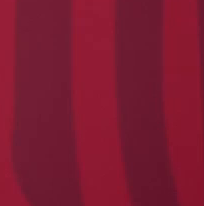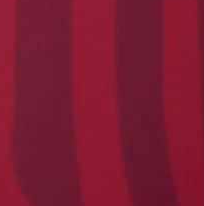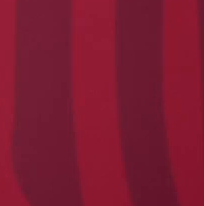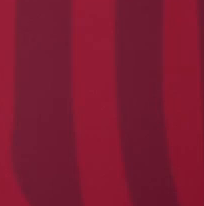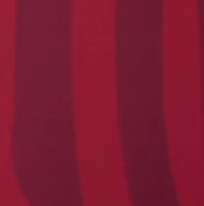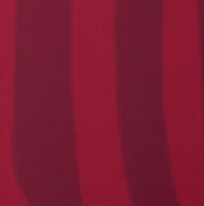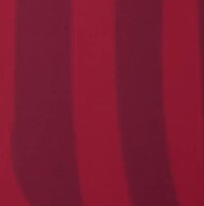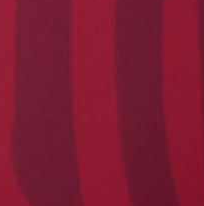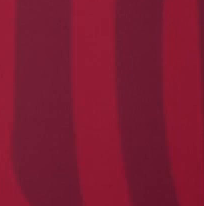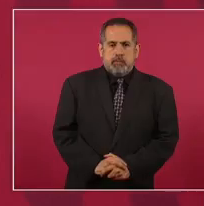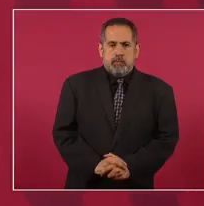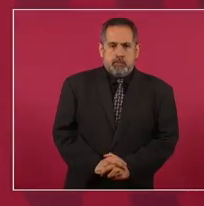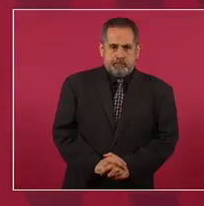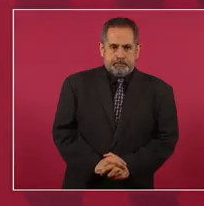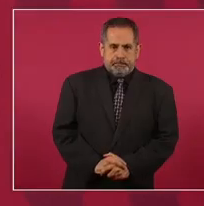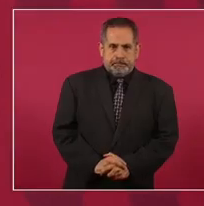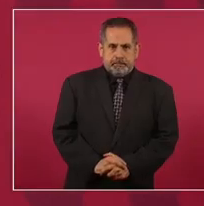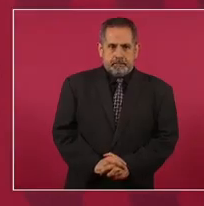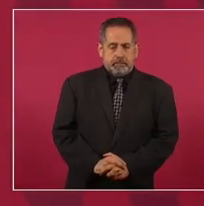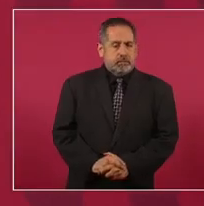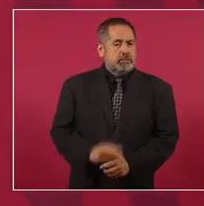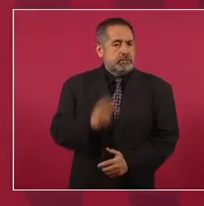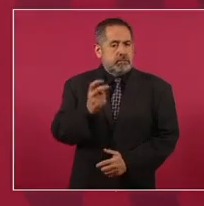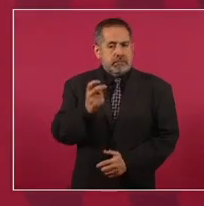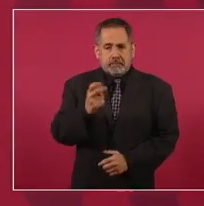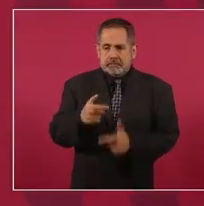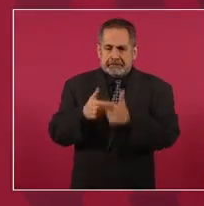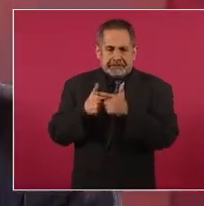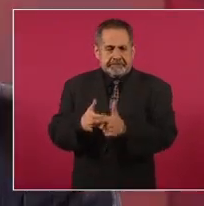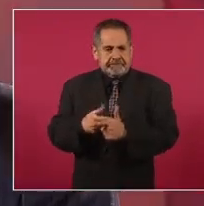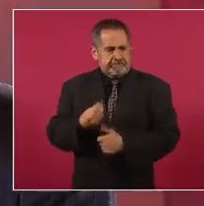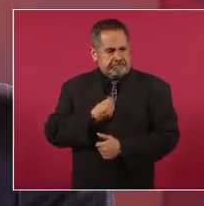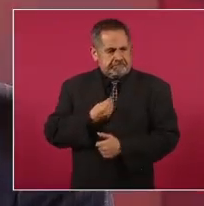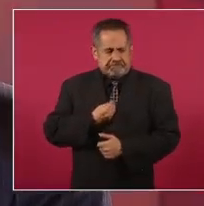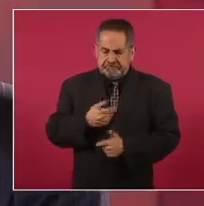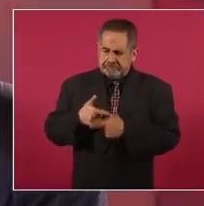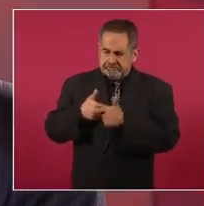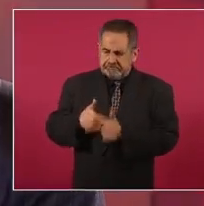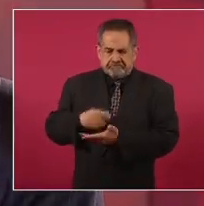Por eso vamos a resistir